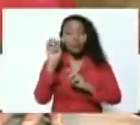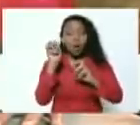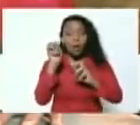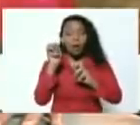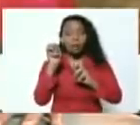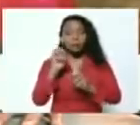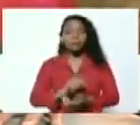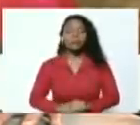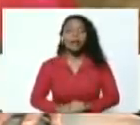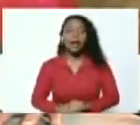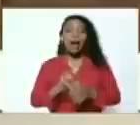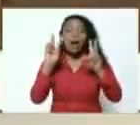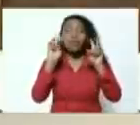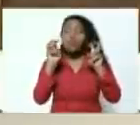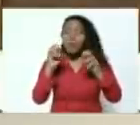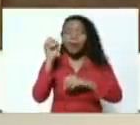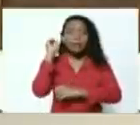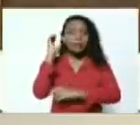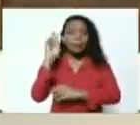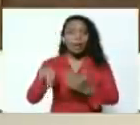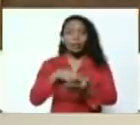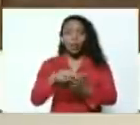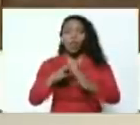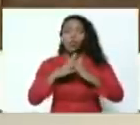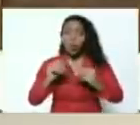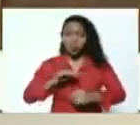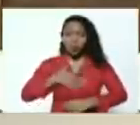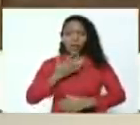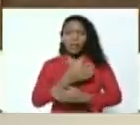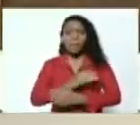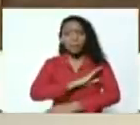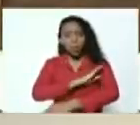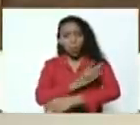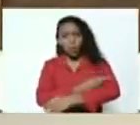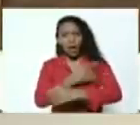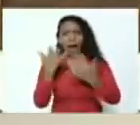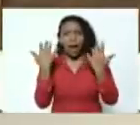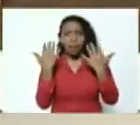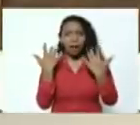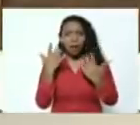La nueva Asamblea Nacional tiene todo el poder en sus manos.